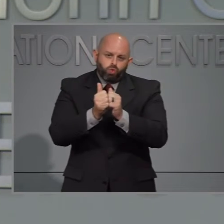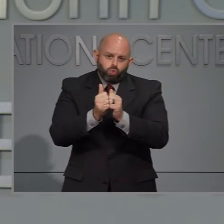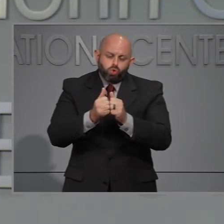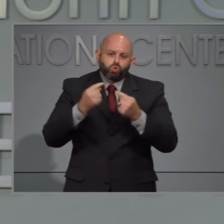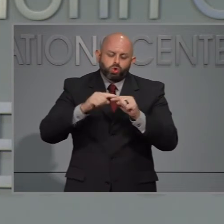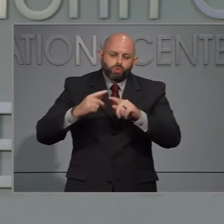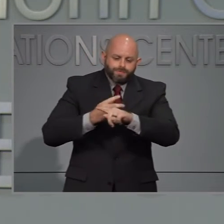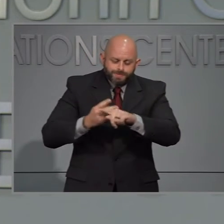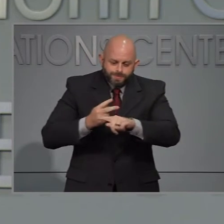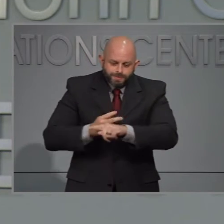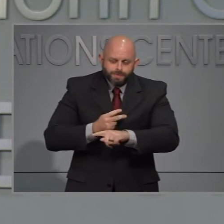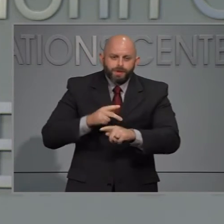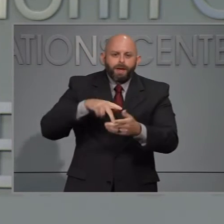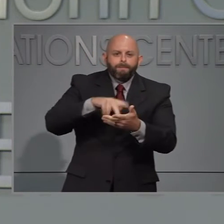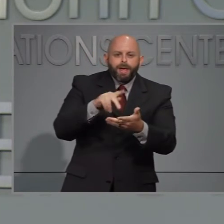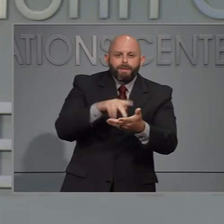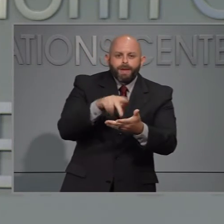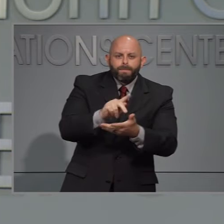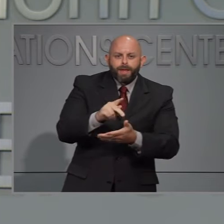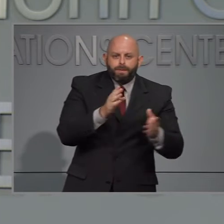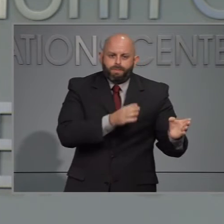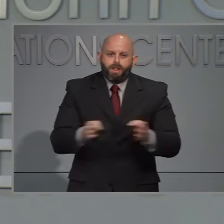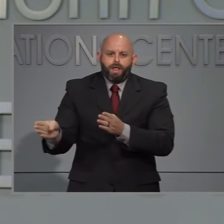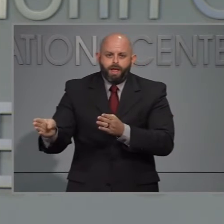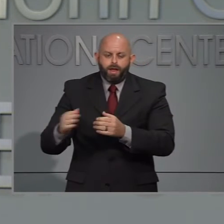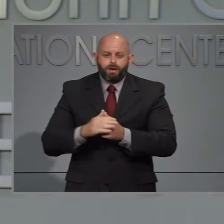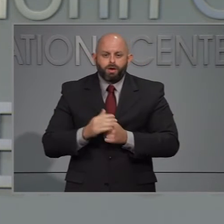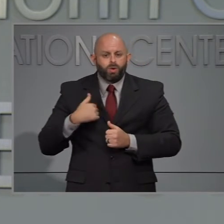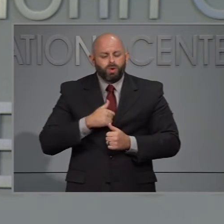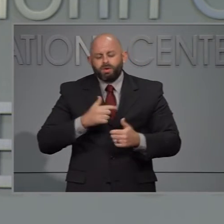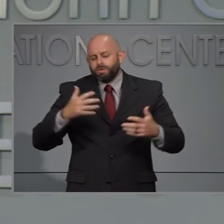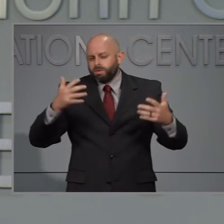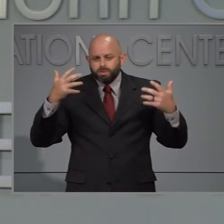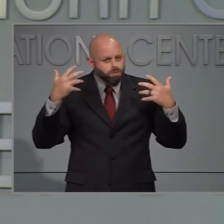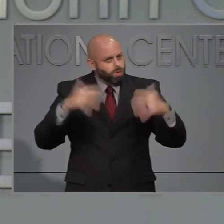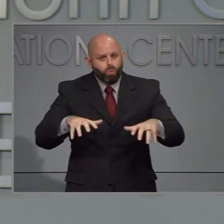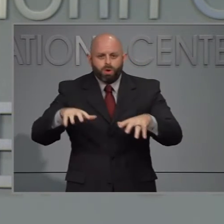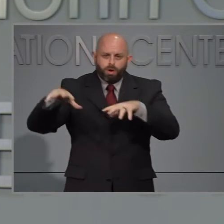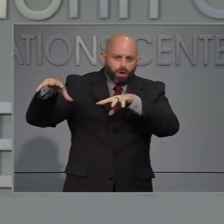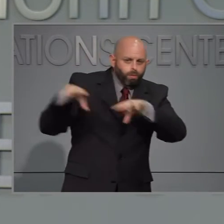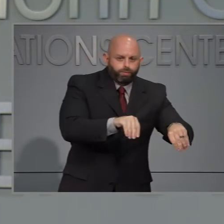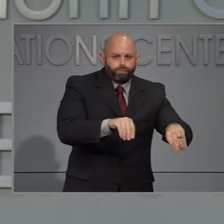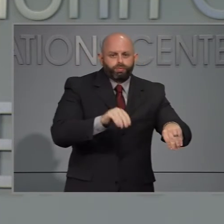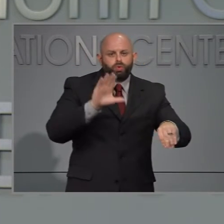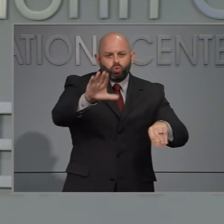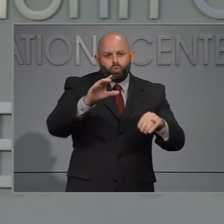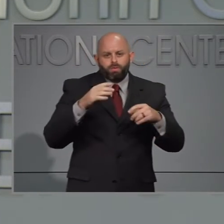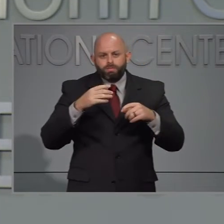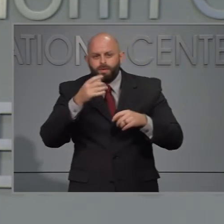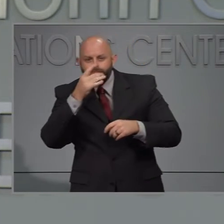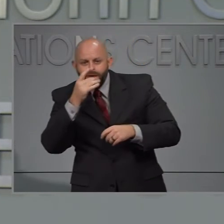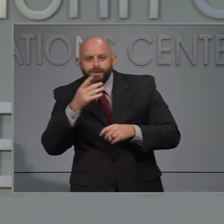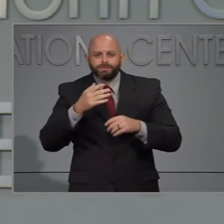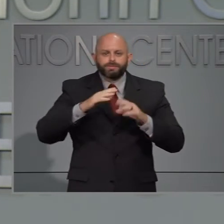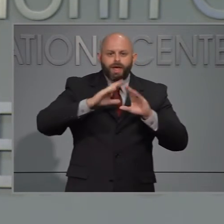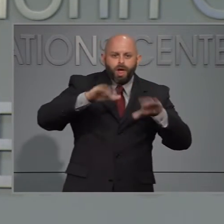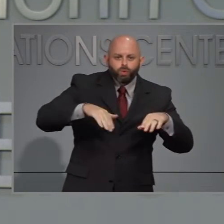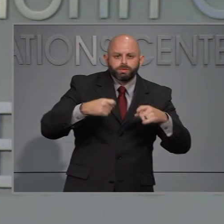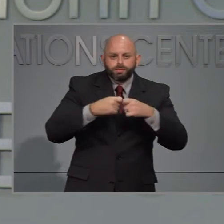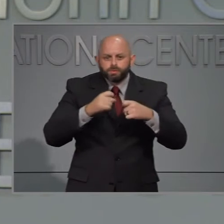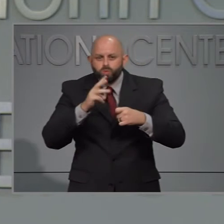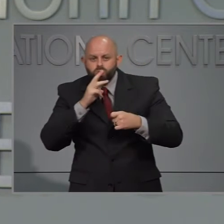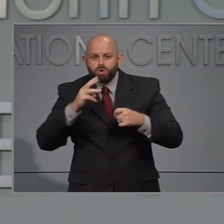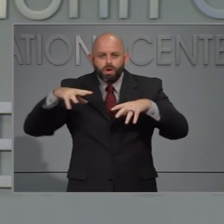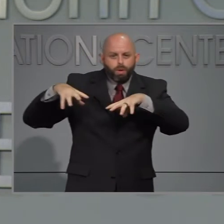y estamos diciéndoles que no corten la luz o los desalojos. Estamos desanimando esto. Y la idea de